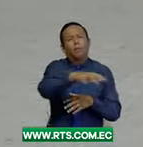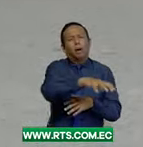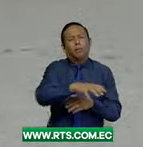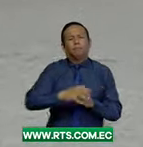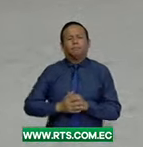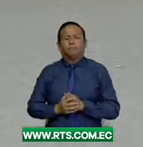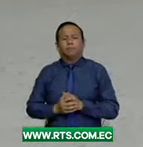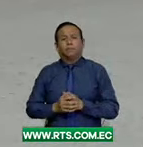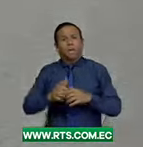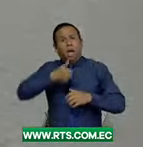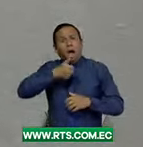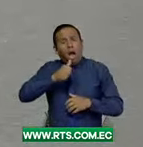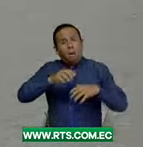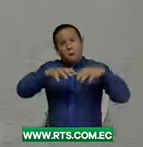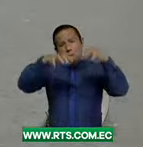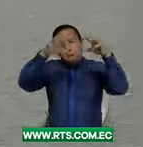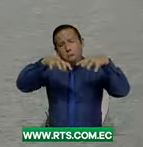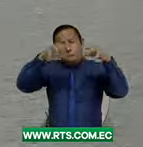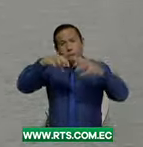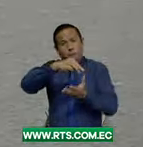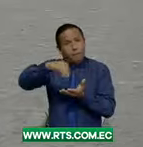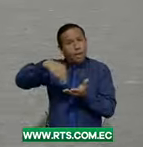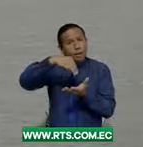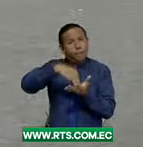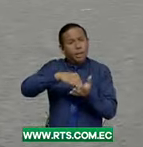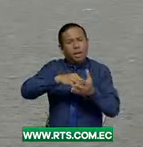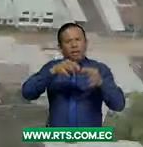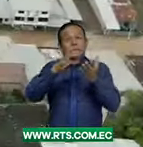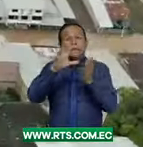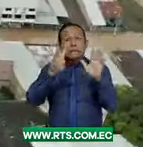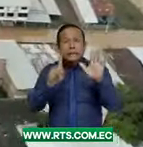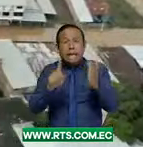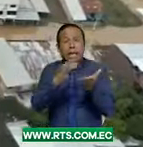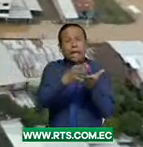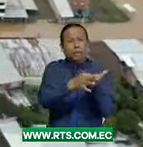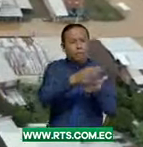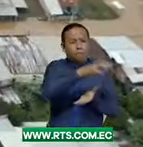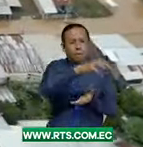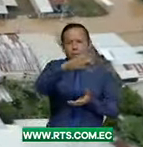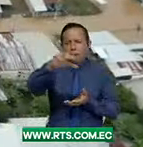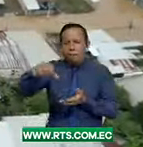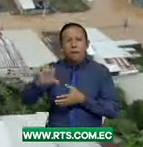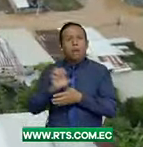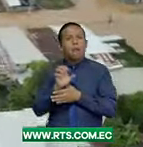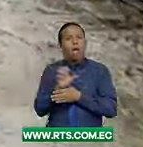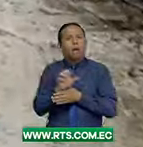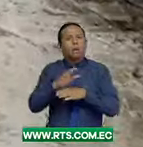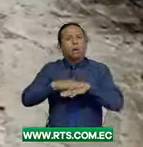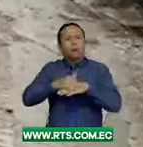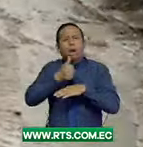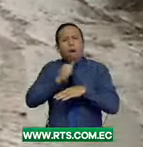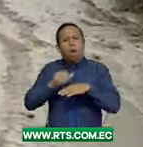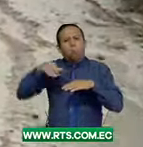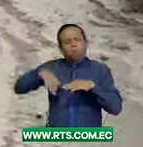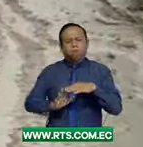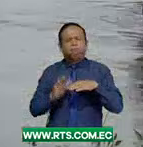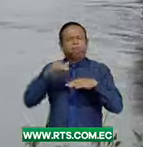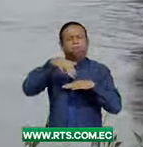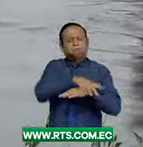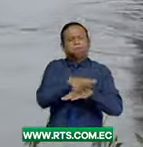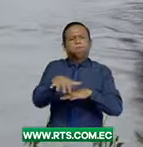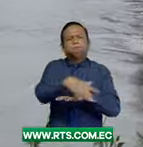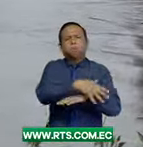Las lluvias no dan tregua en Manabí. En seis cantones de esta provincia se registraron emergencias por el desbordamiento de ríos, deslizamientos y